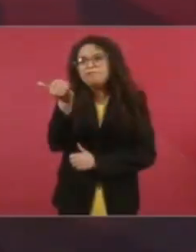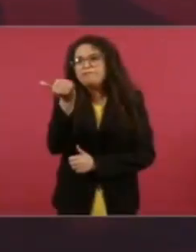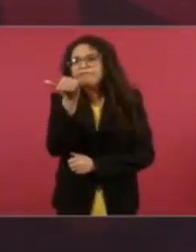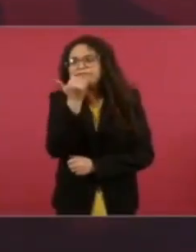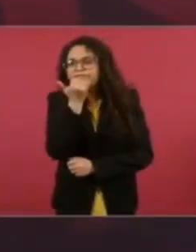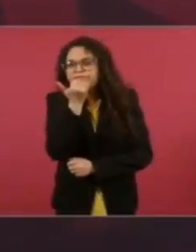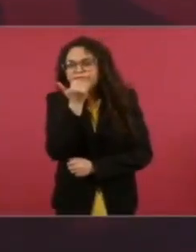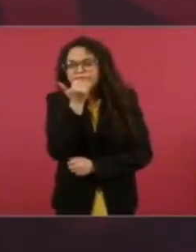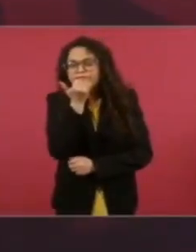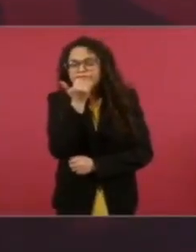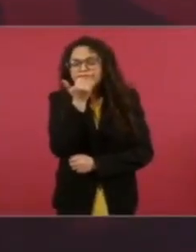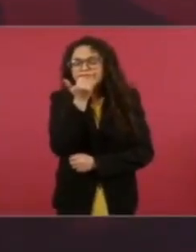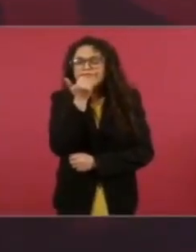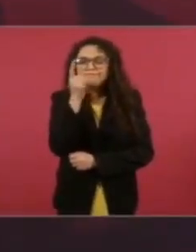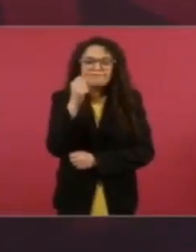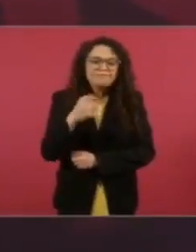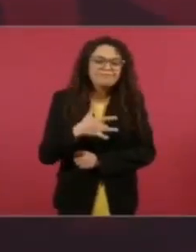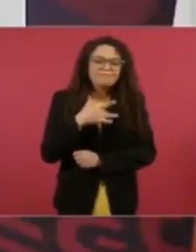Es lo mismo